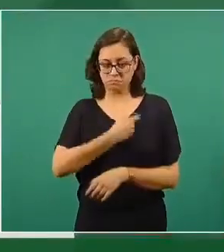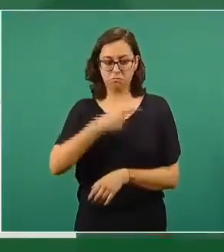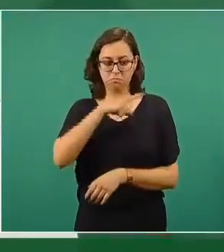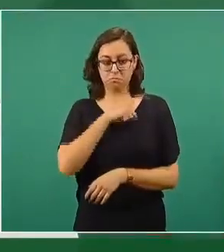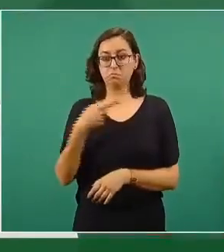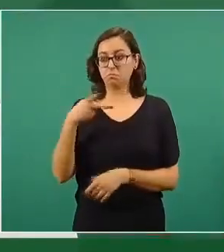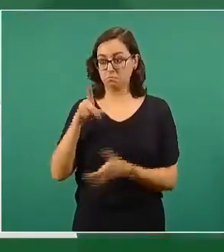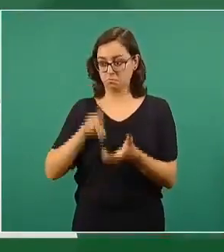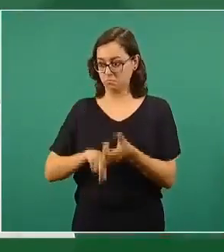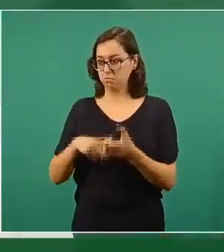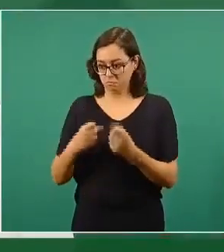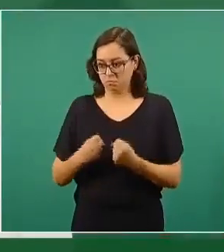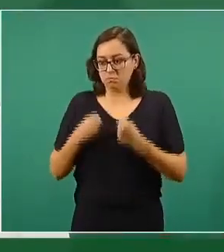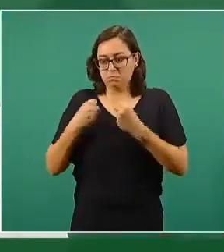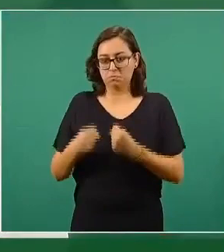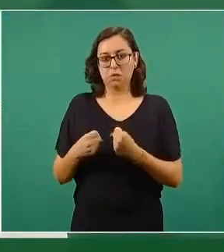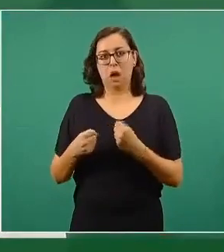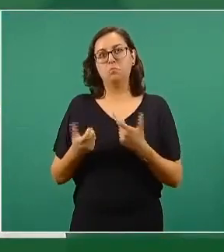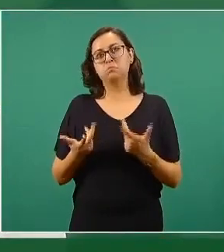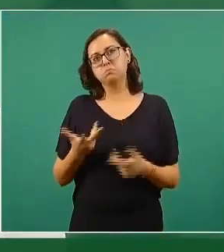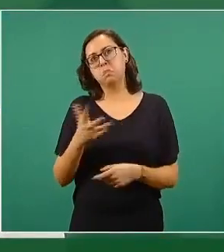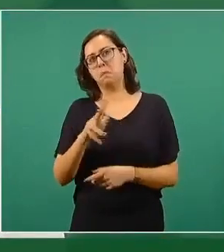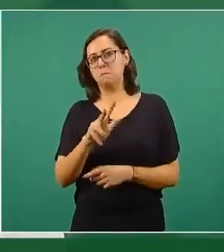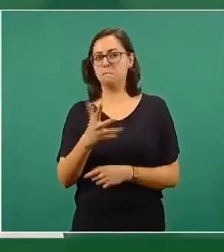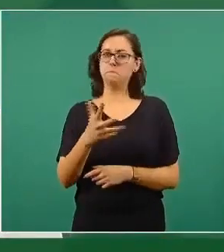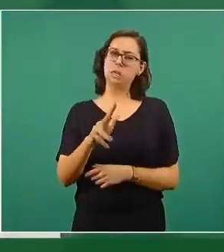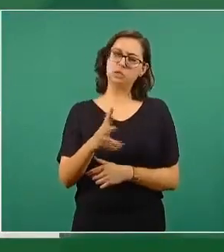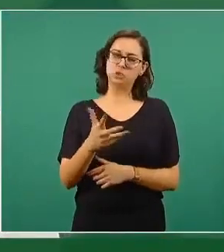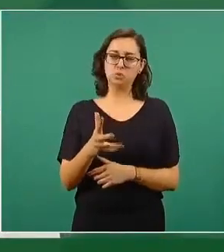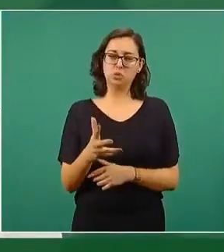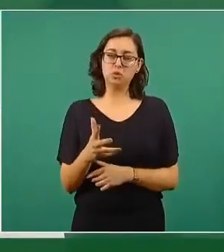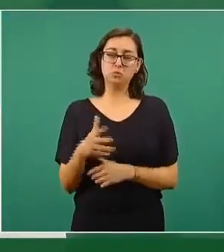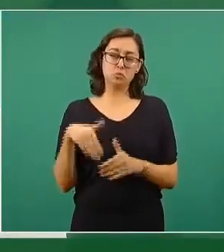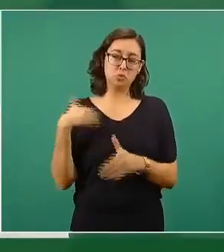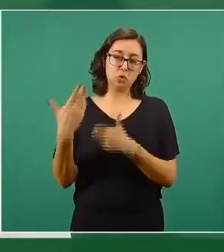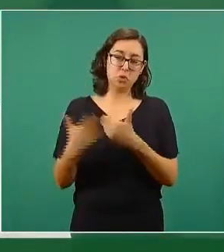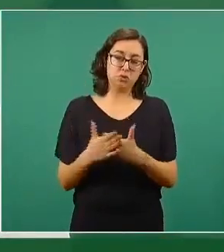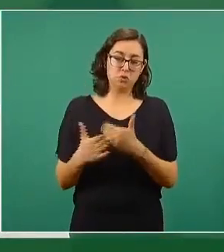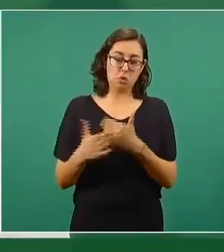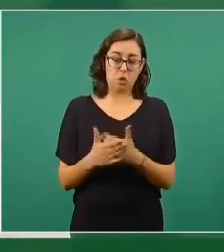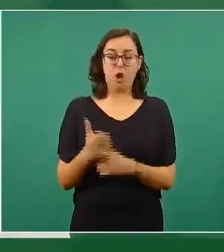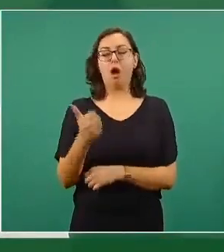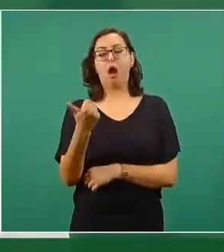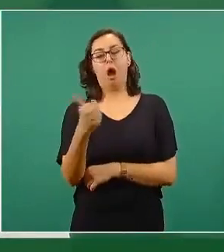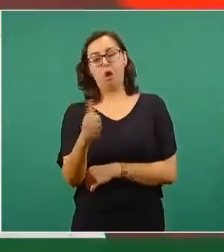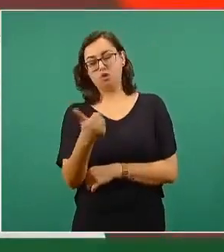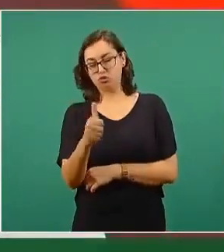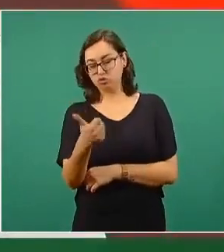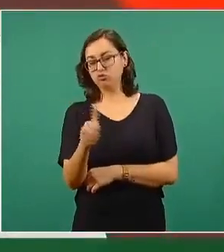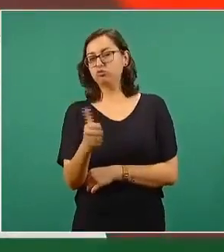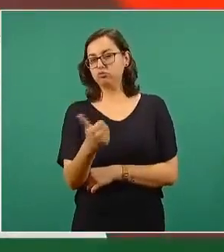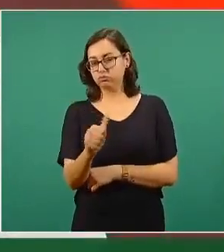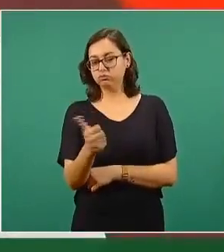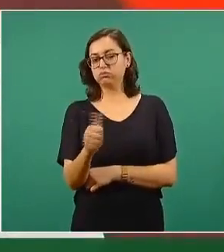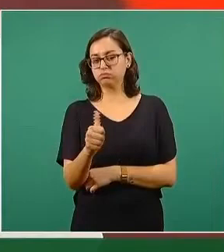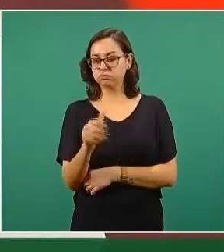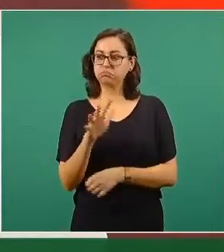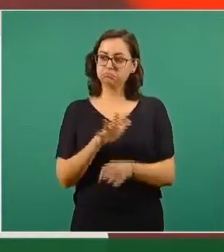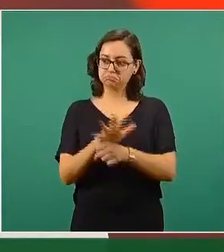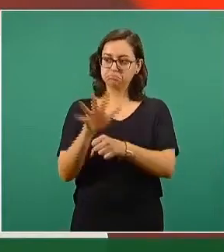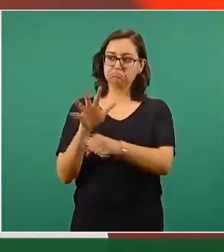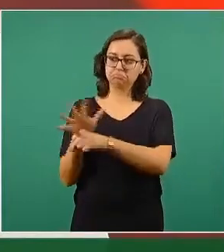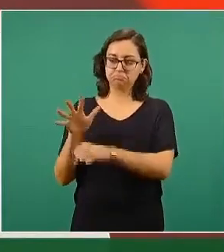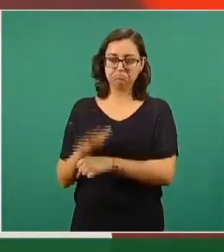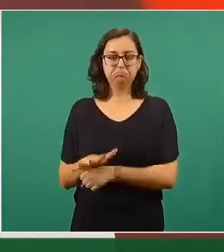estaríamos llegando precisamente alrededor de agosto con suficiente cantidad de personas